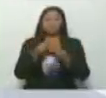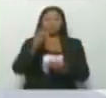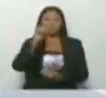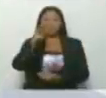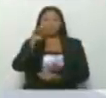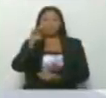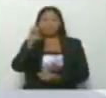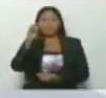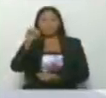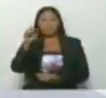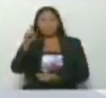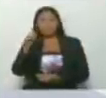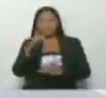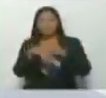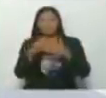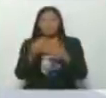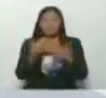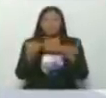nosotros